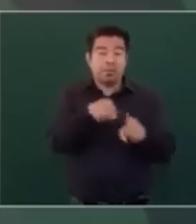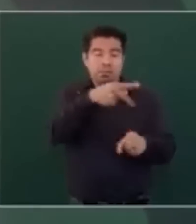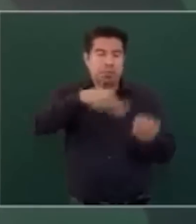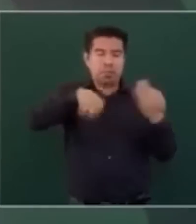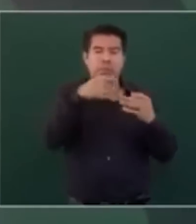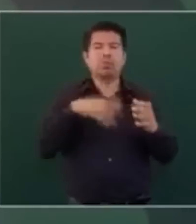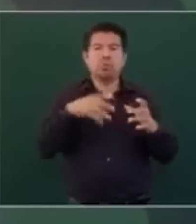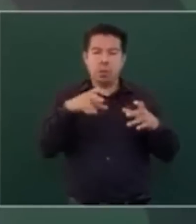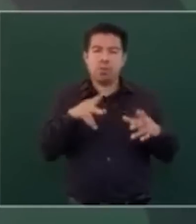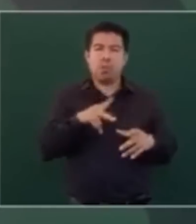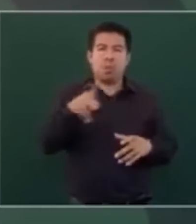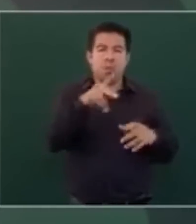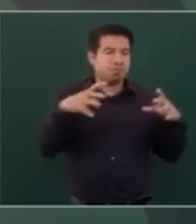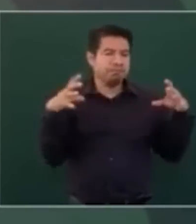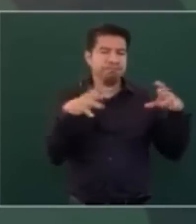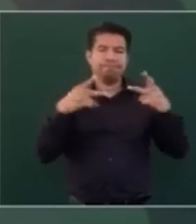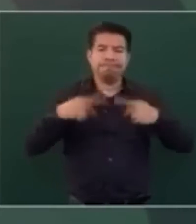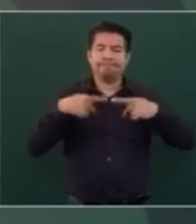¿Qué es lo que hay que hacer?